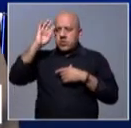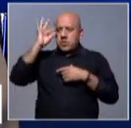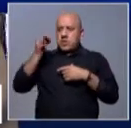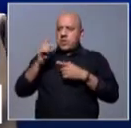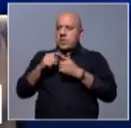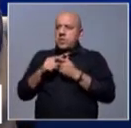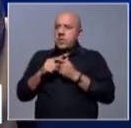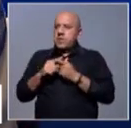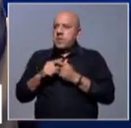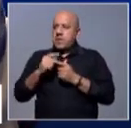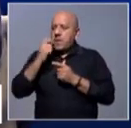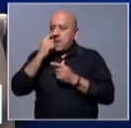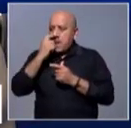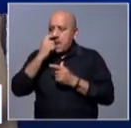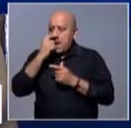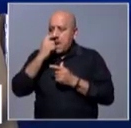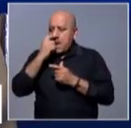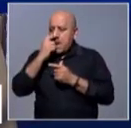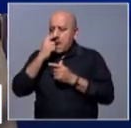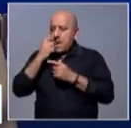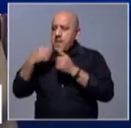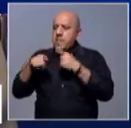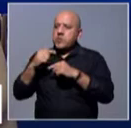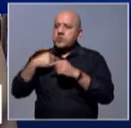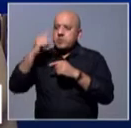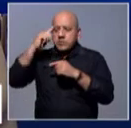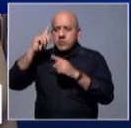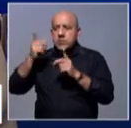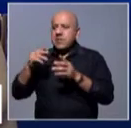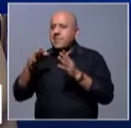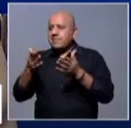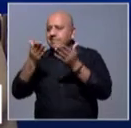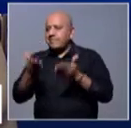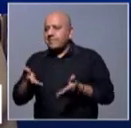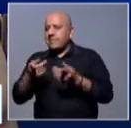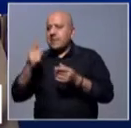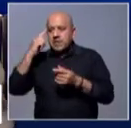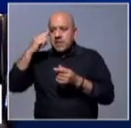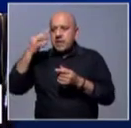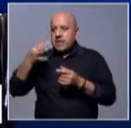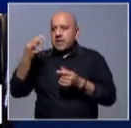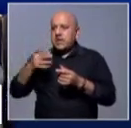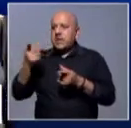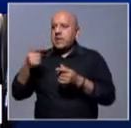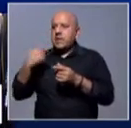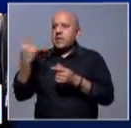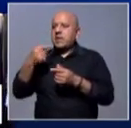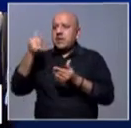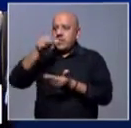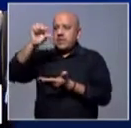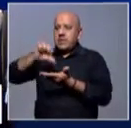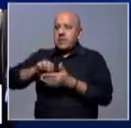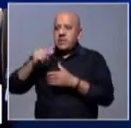realidad el perjudicado uno de los principales perjudicados de esa realidad fue primero el país la